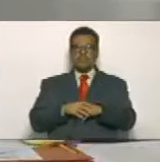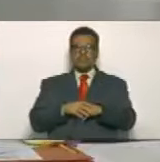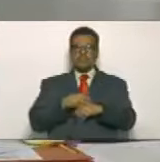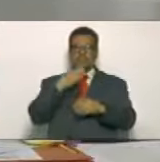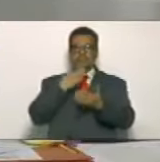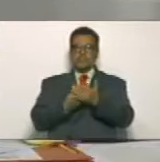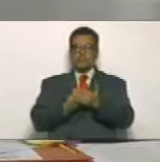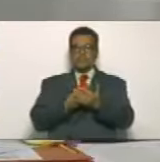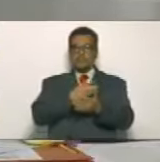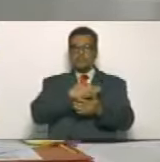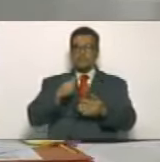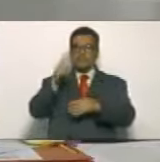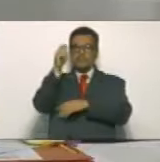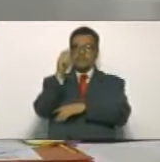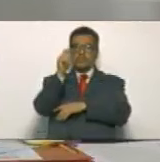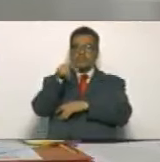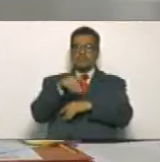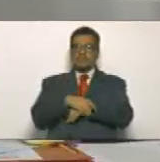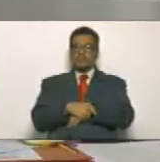Gracias, querida diputada.